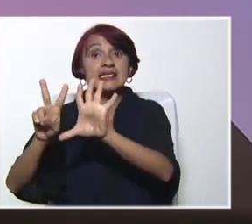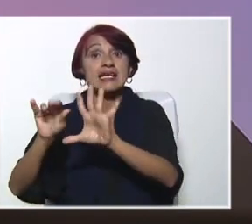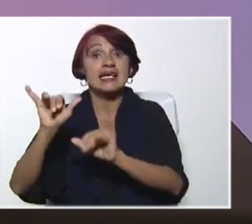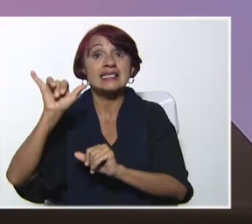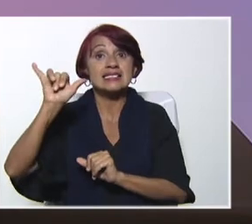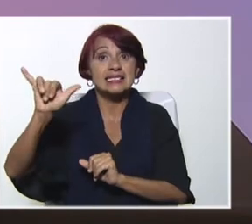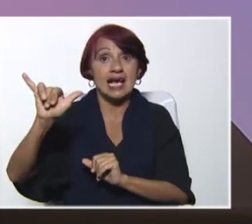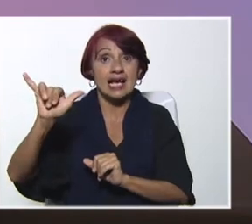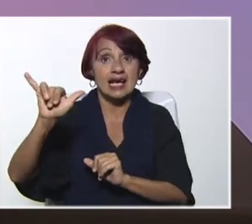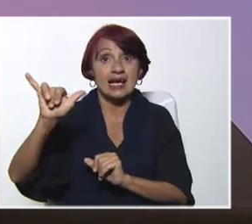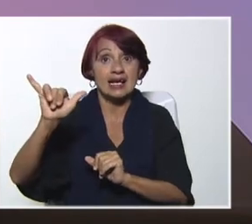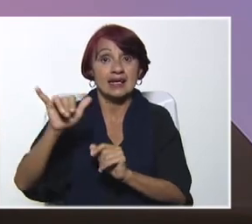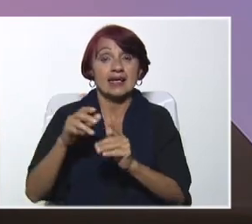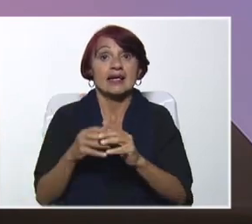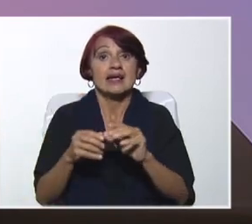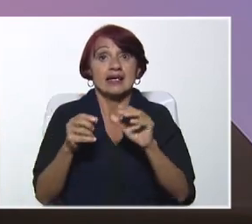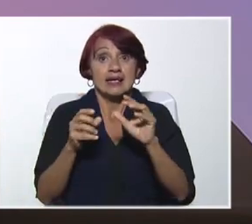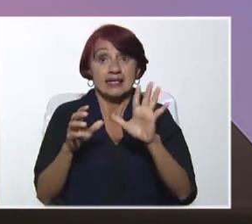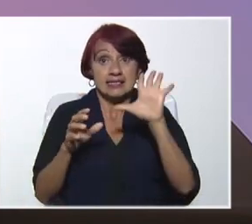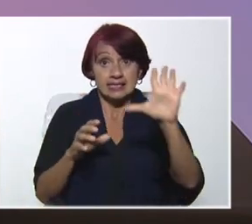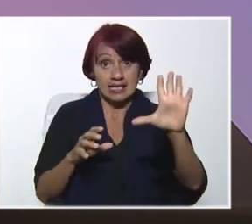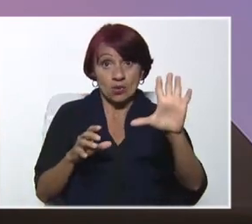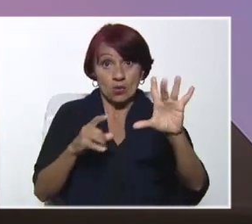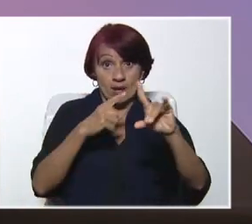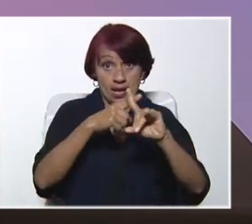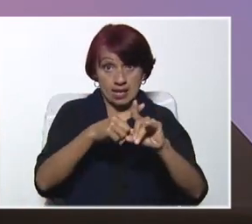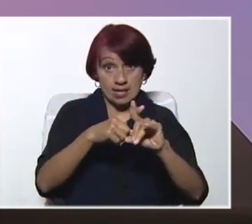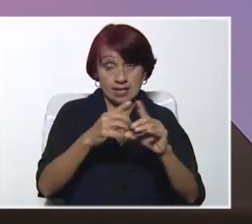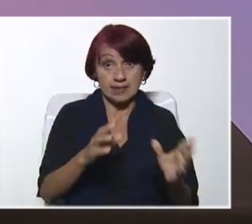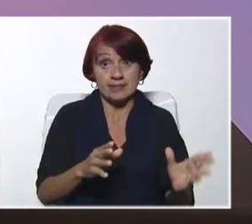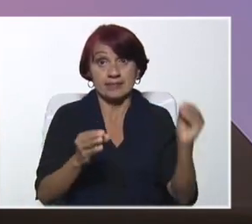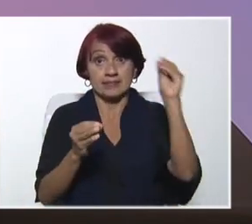en X y 7 en Y.